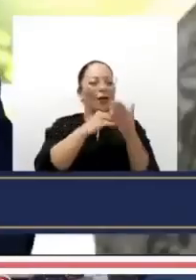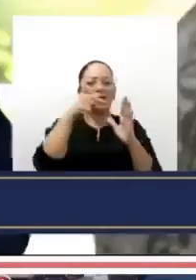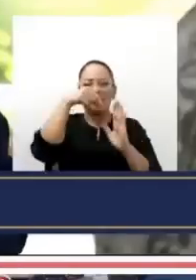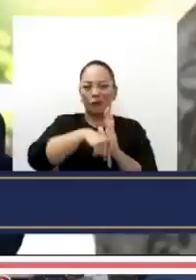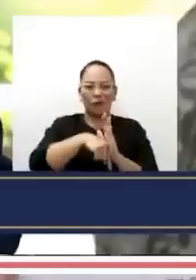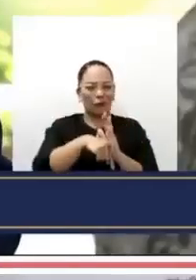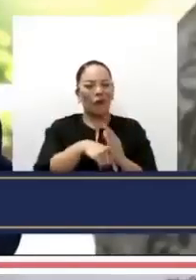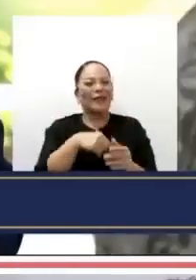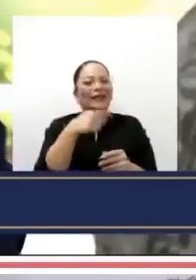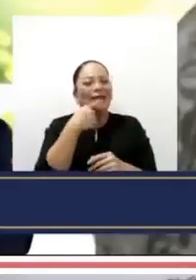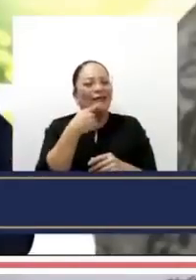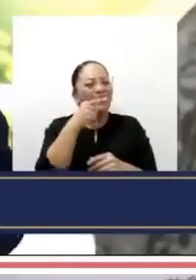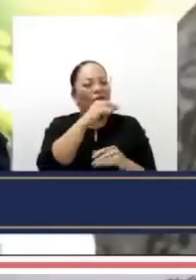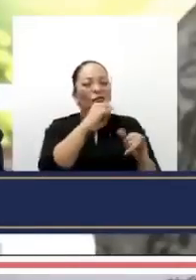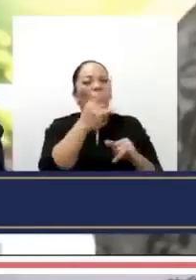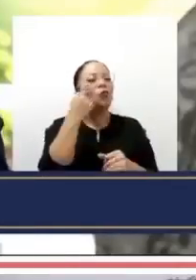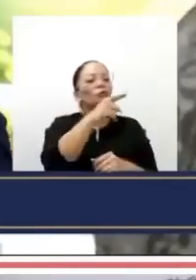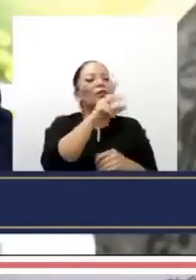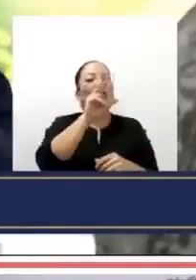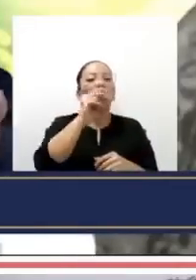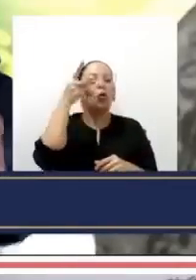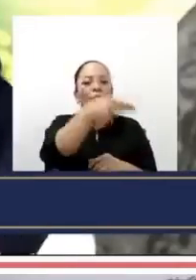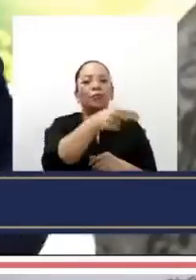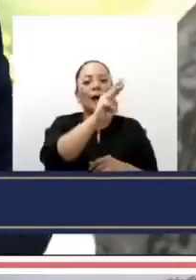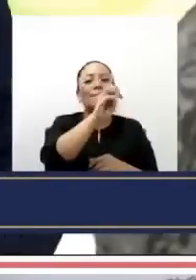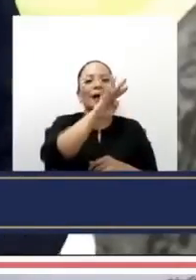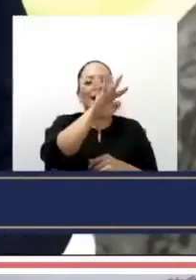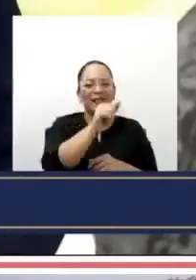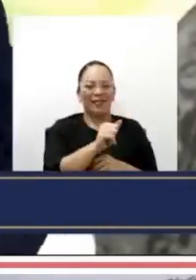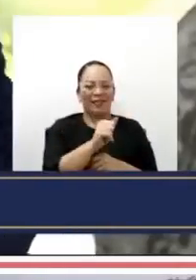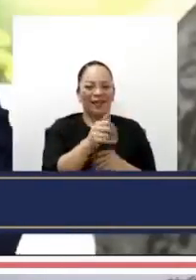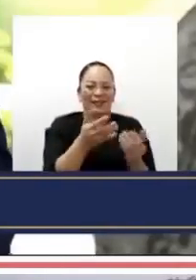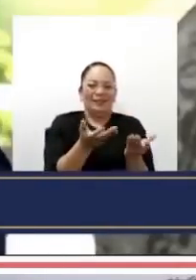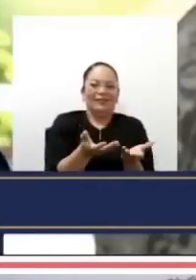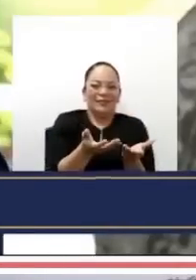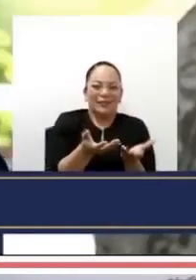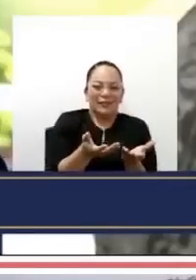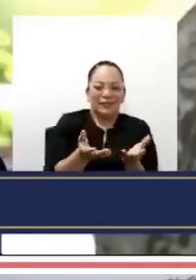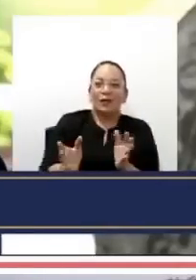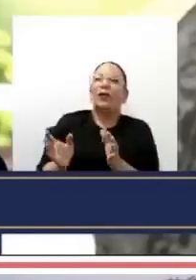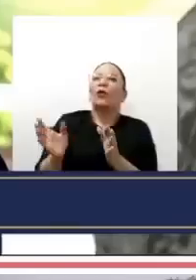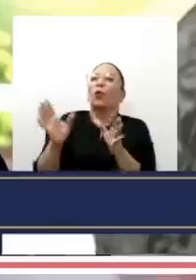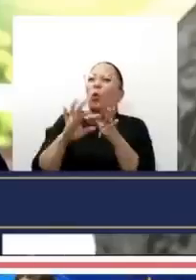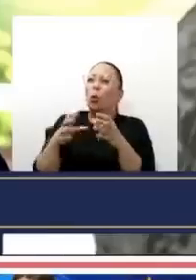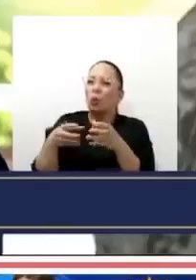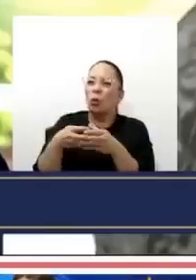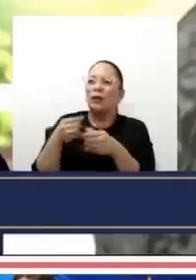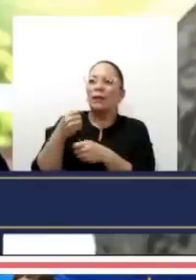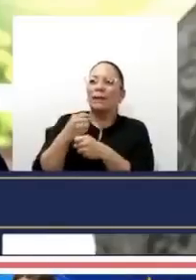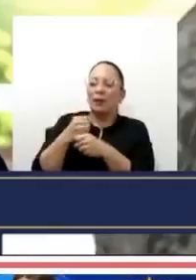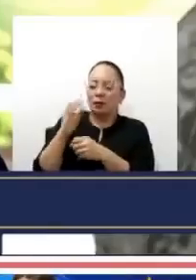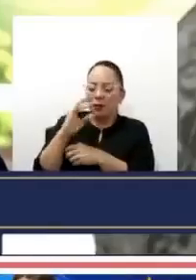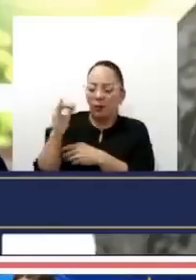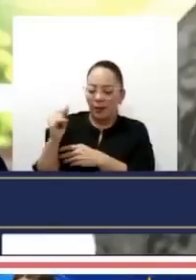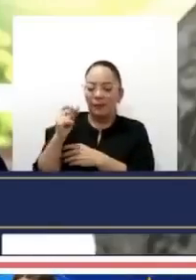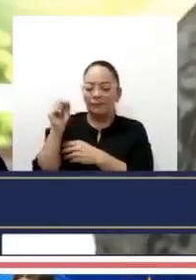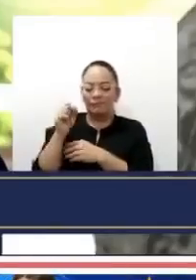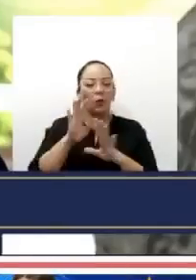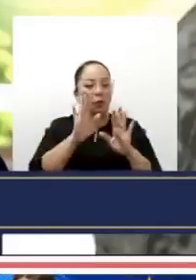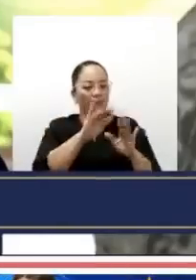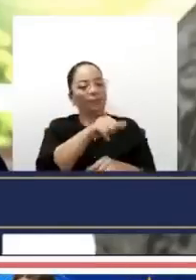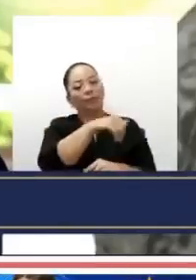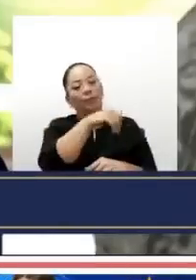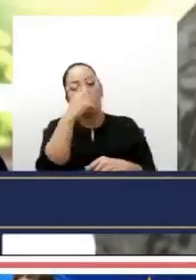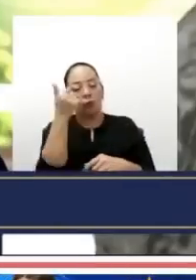usted no ha destituido a doña Marta. Sí. Unión de Empleados de la Caja, sí. Luego aparece una